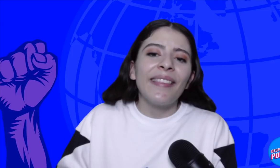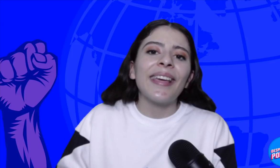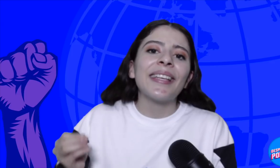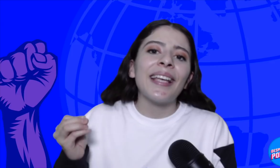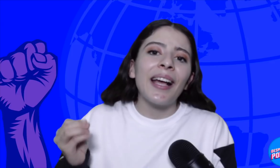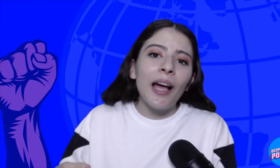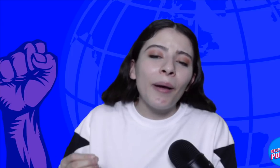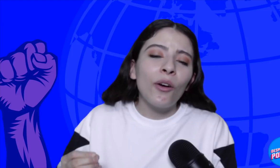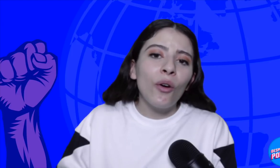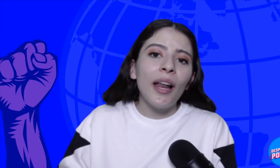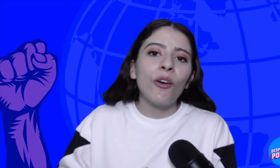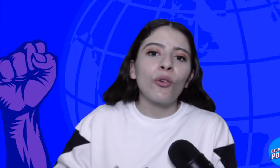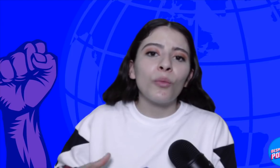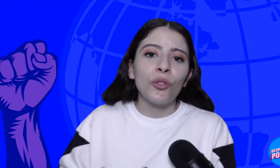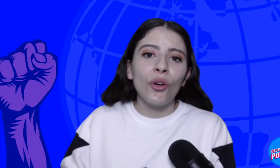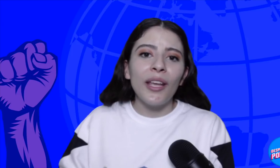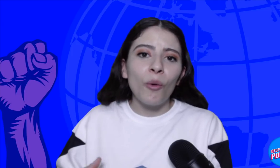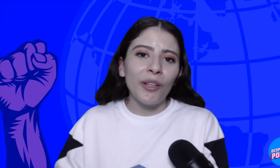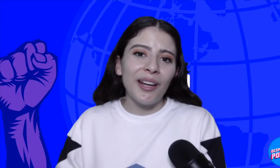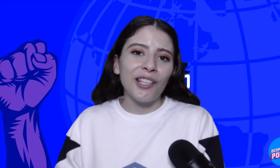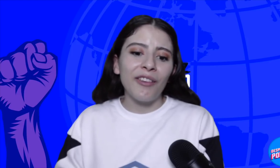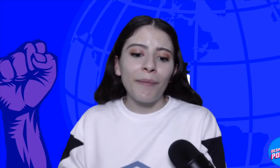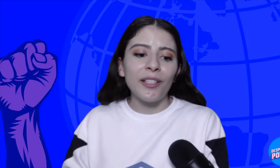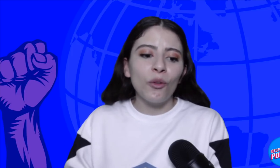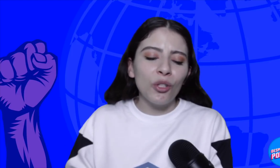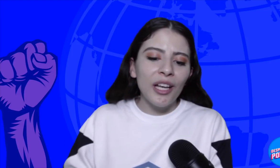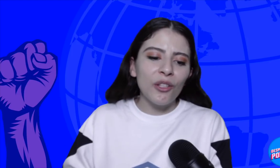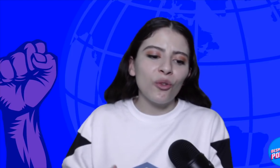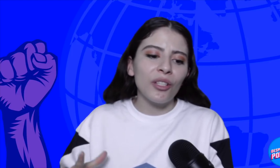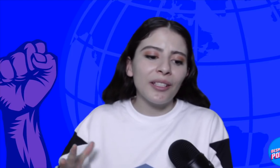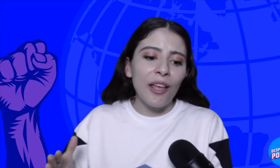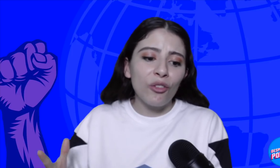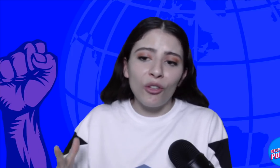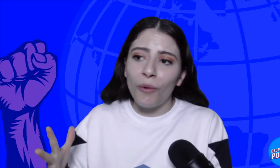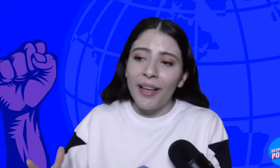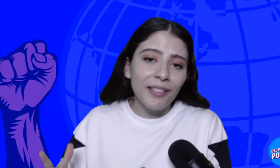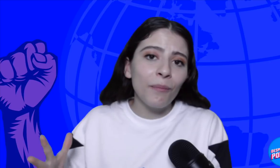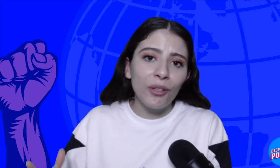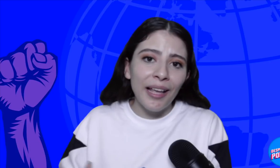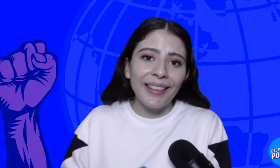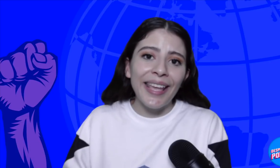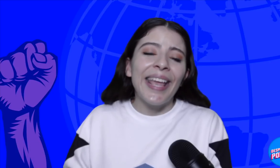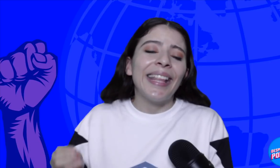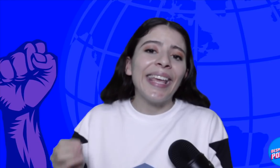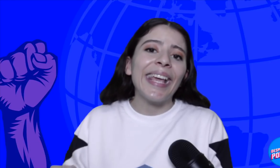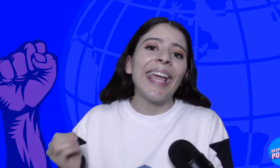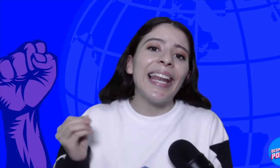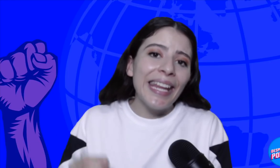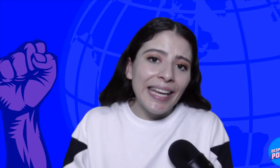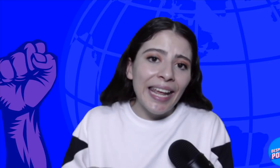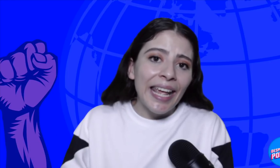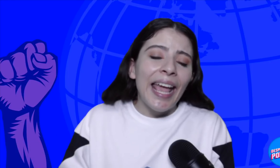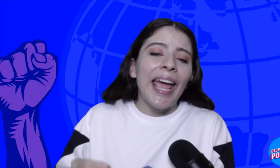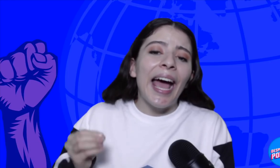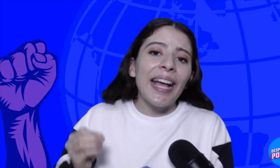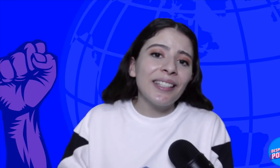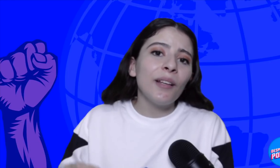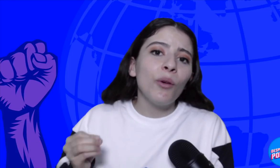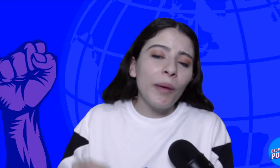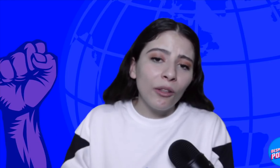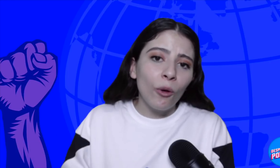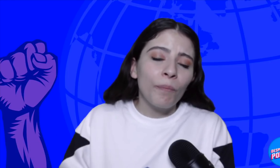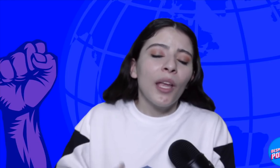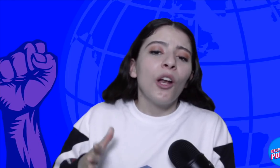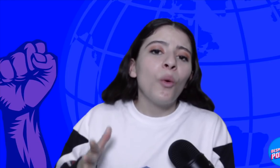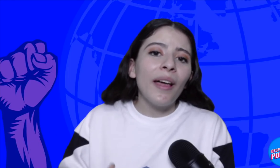y de que se acaba con la corrupción en cuanto a las farmacéuticas en los estados, y lo más importante, de que el INE hasta